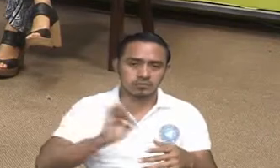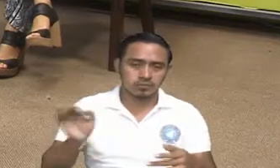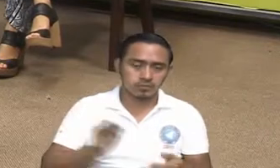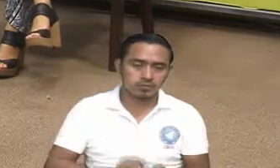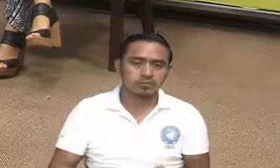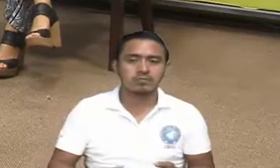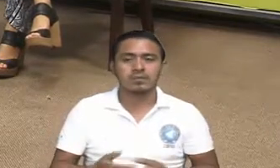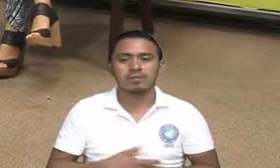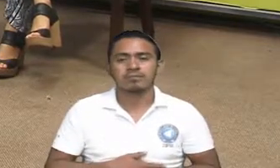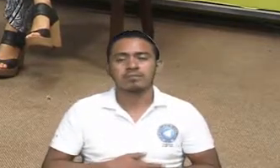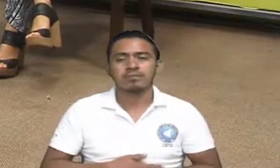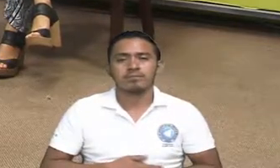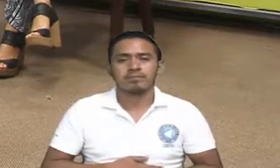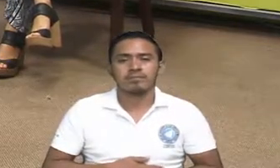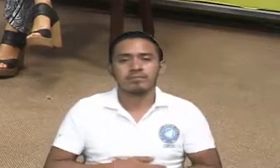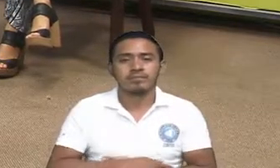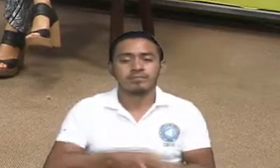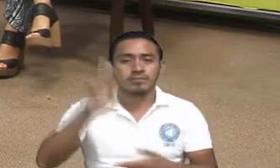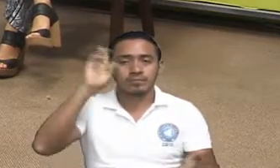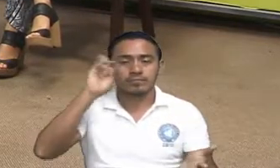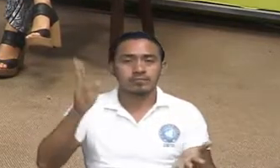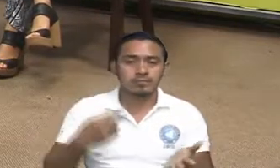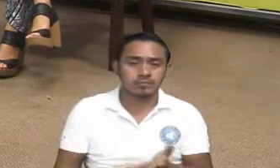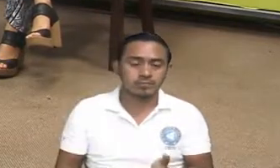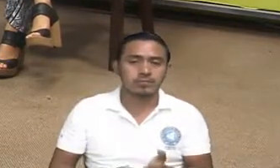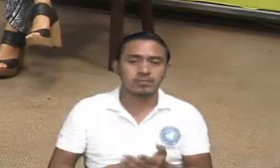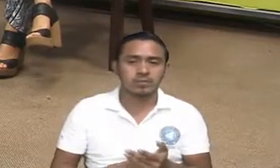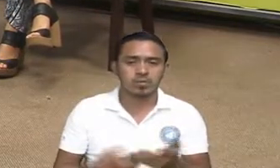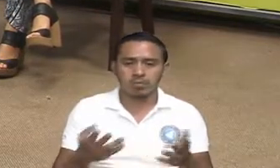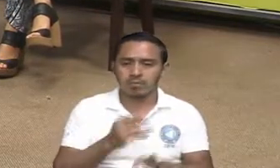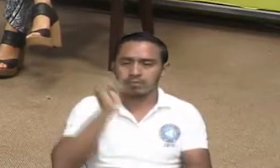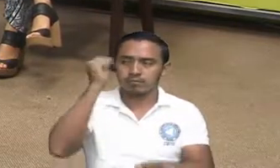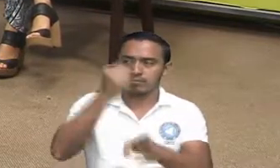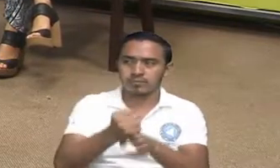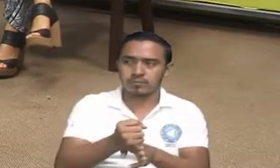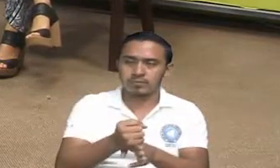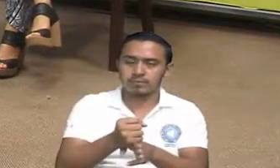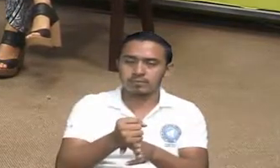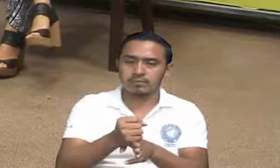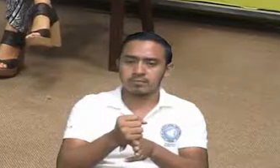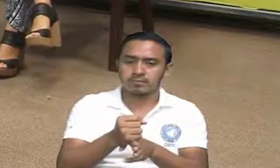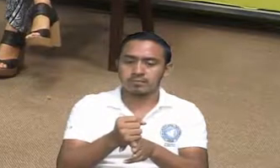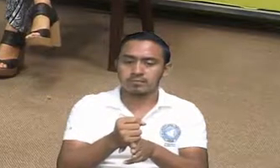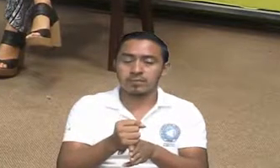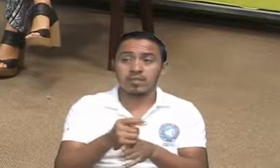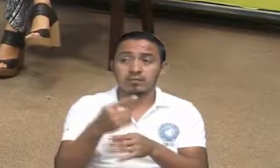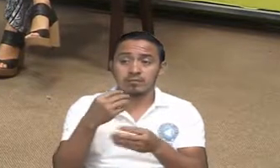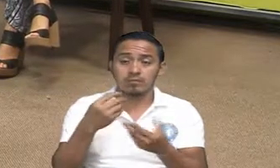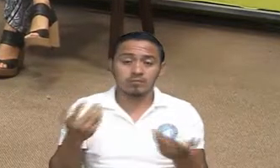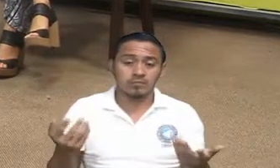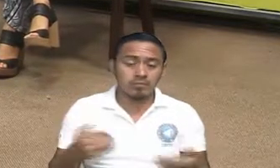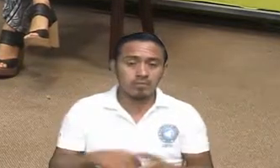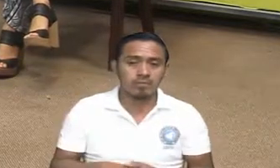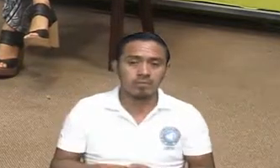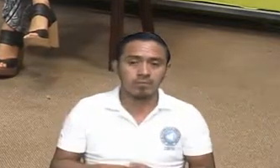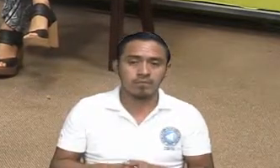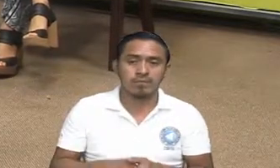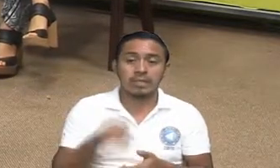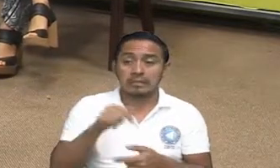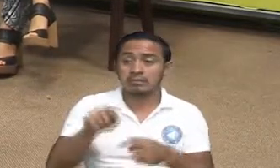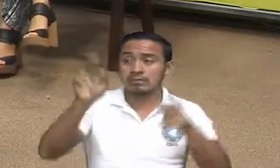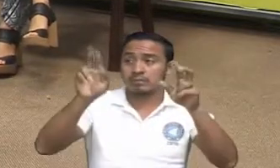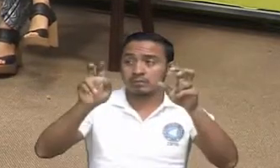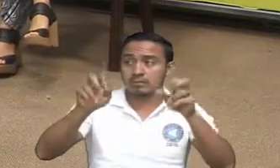comportamientos extremos. Recordemos de que los femicidios ahorita está dándose por estos